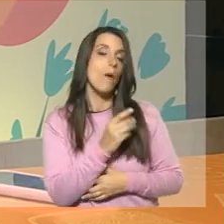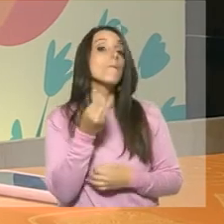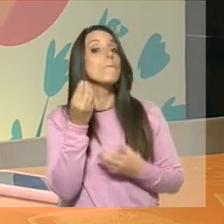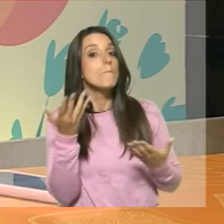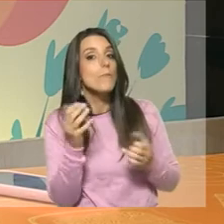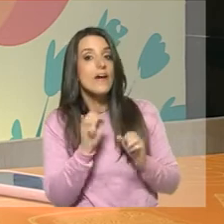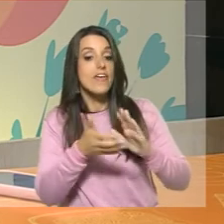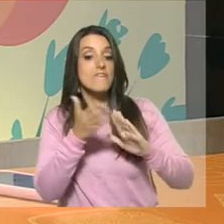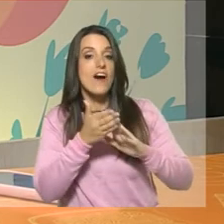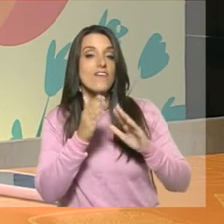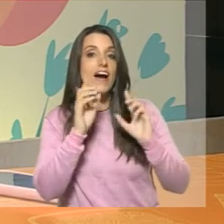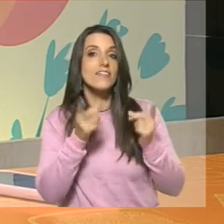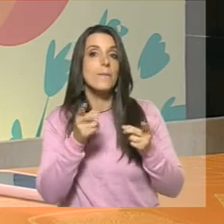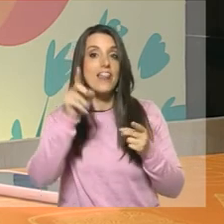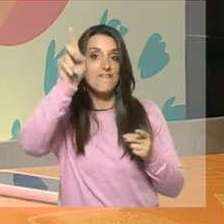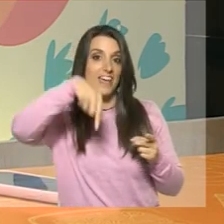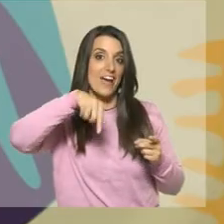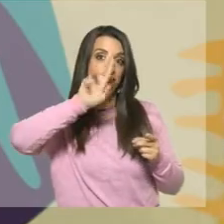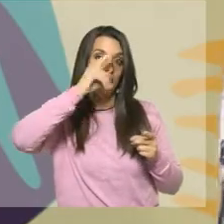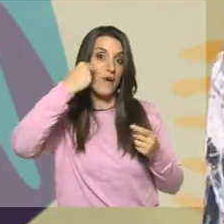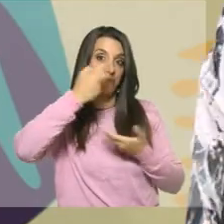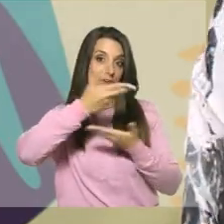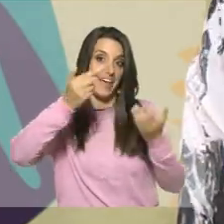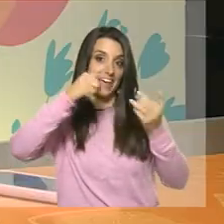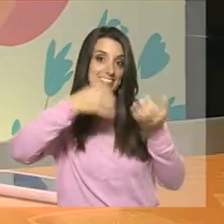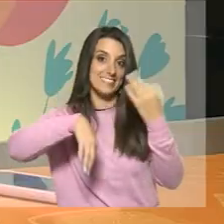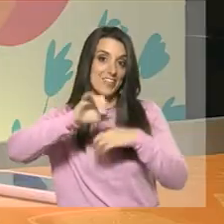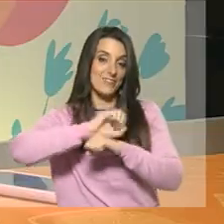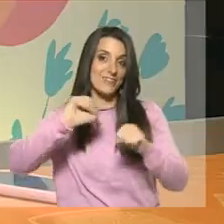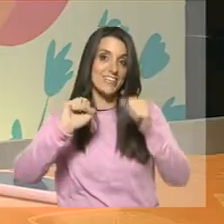próximamente, ojalá, que vengan para este otro lado del río, ojalá. Como dice Dressler. Si me hace